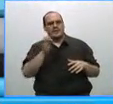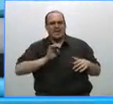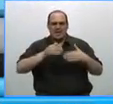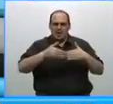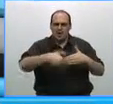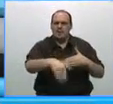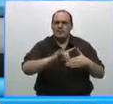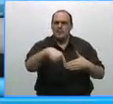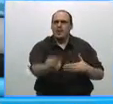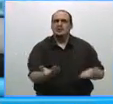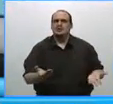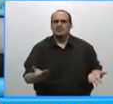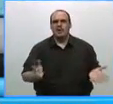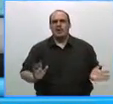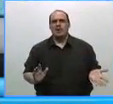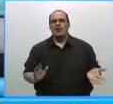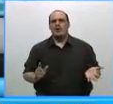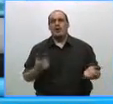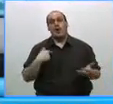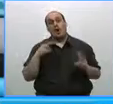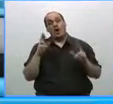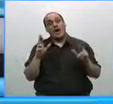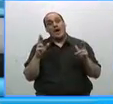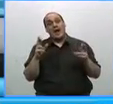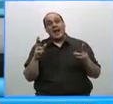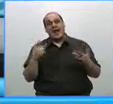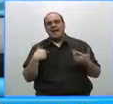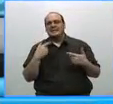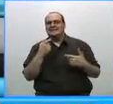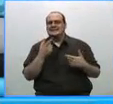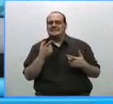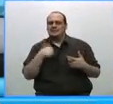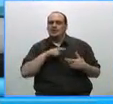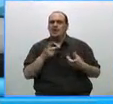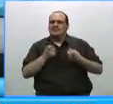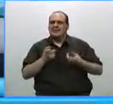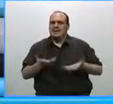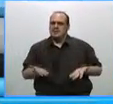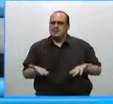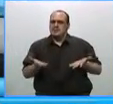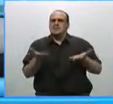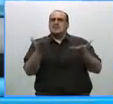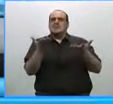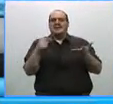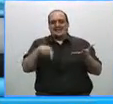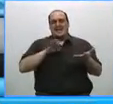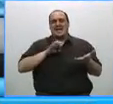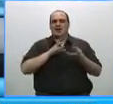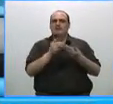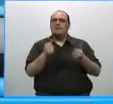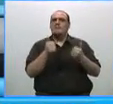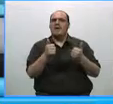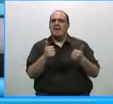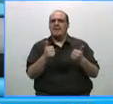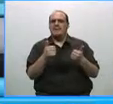nos ayudaría a terminar de levantar lo que necesitamos levantar y terminar bien el año este vamos a hacer cometido en nuestro